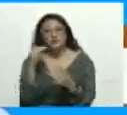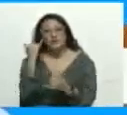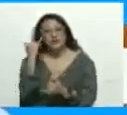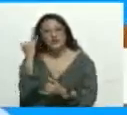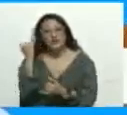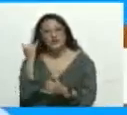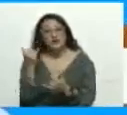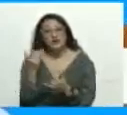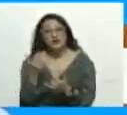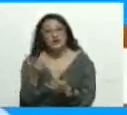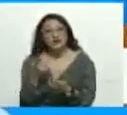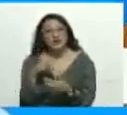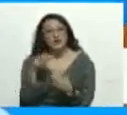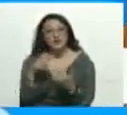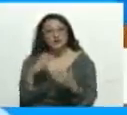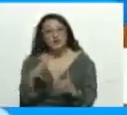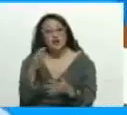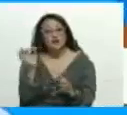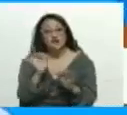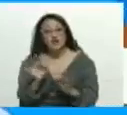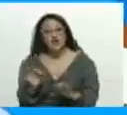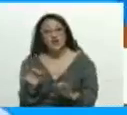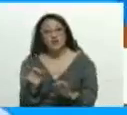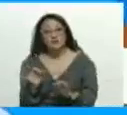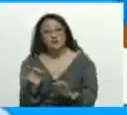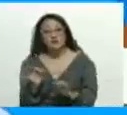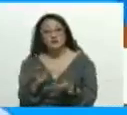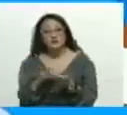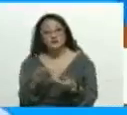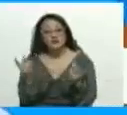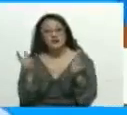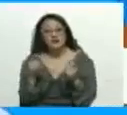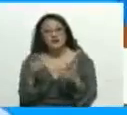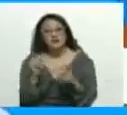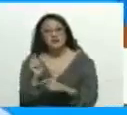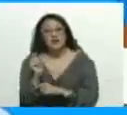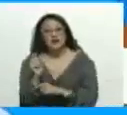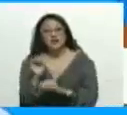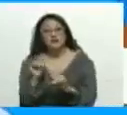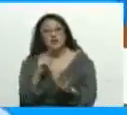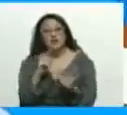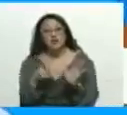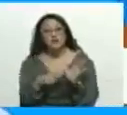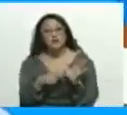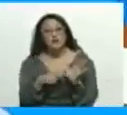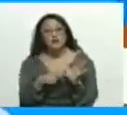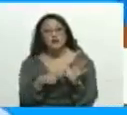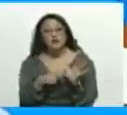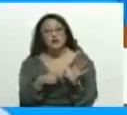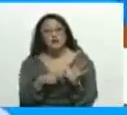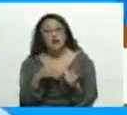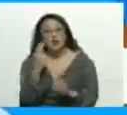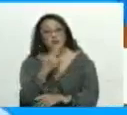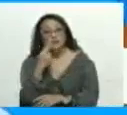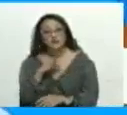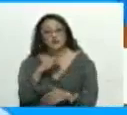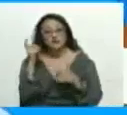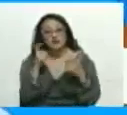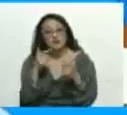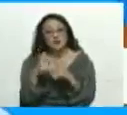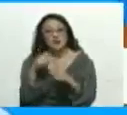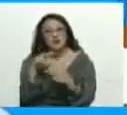del humanismo revolucionario salda una tarea que se sigue cumpliendo porque es un compromiso con Hugo Chávez y